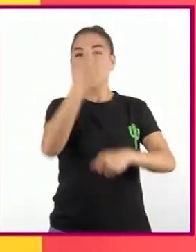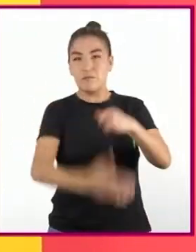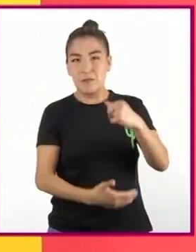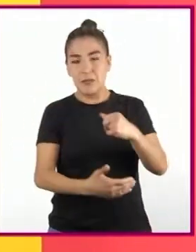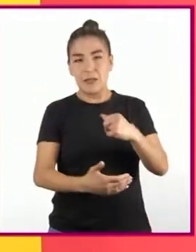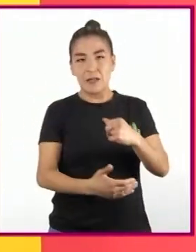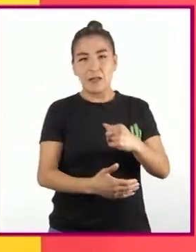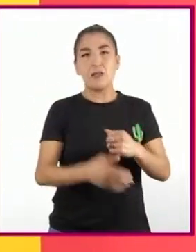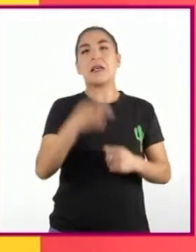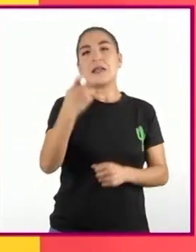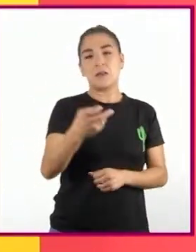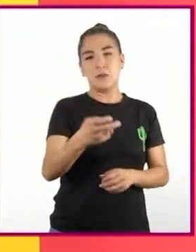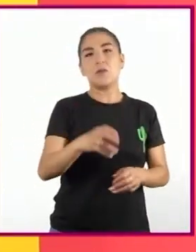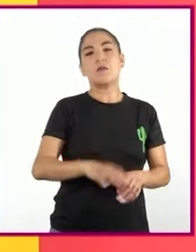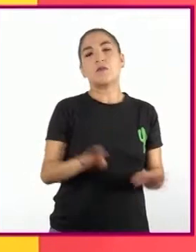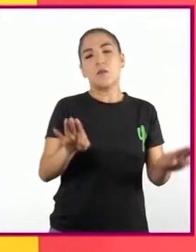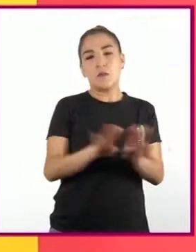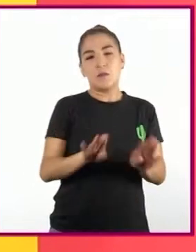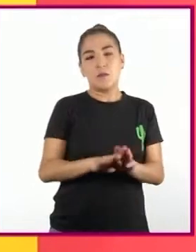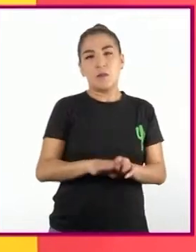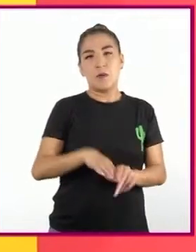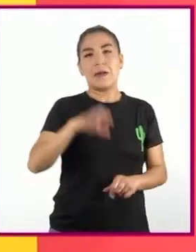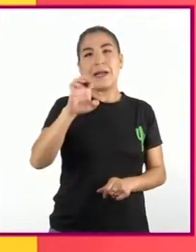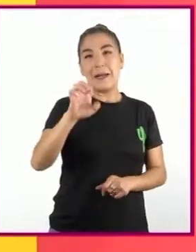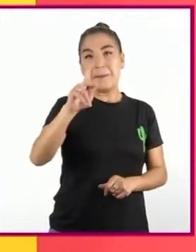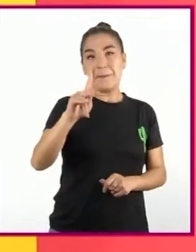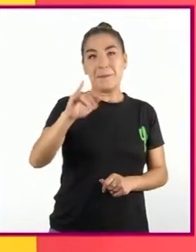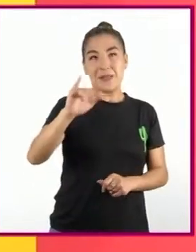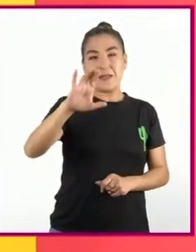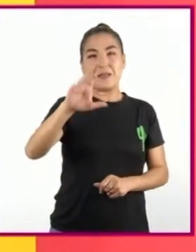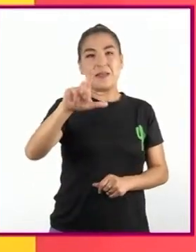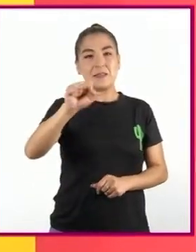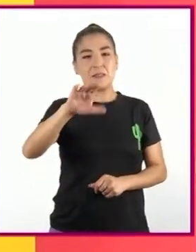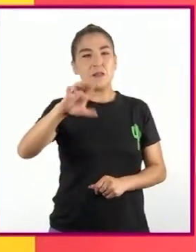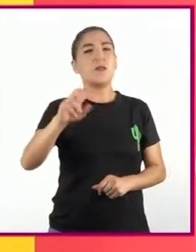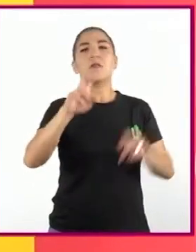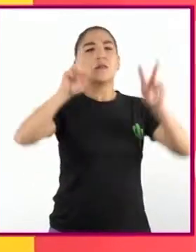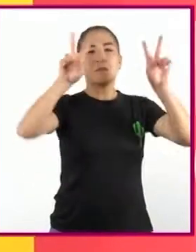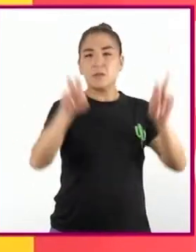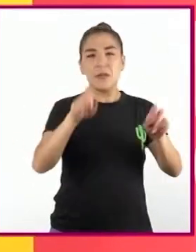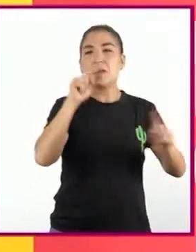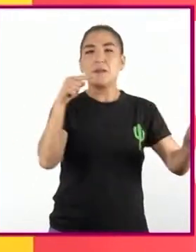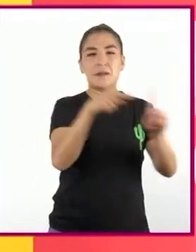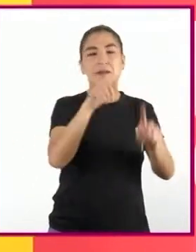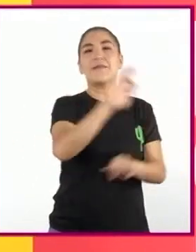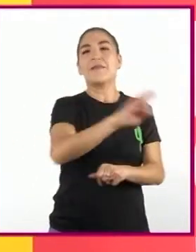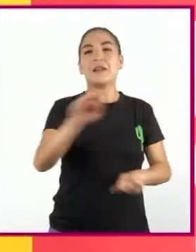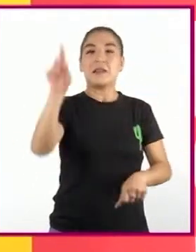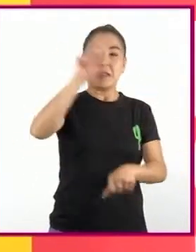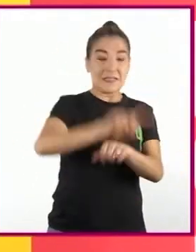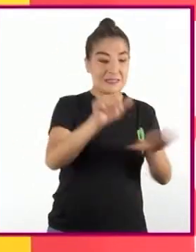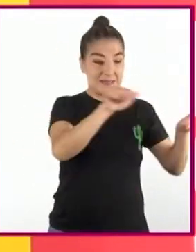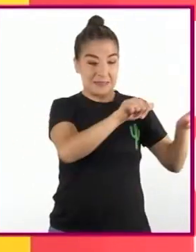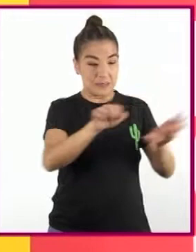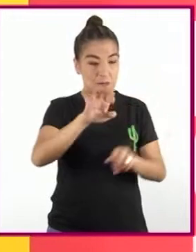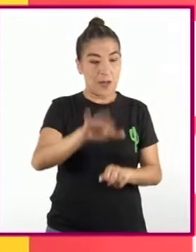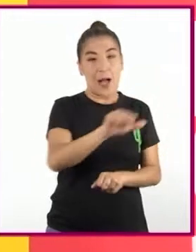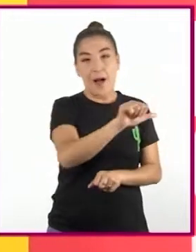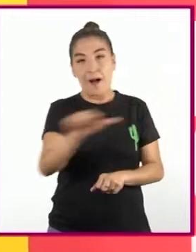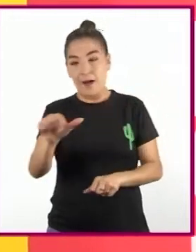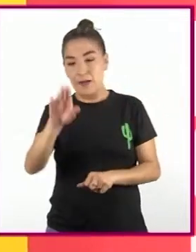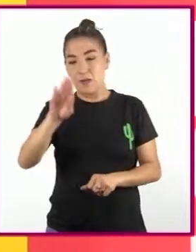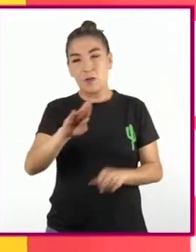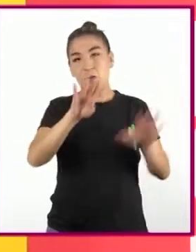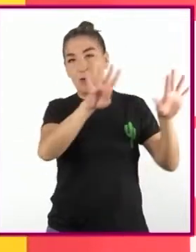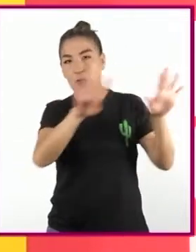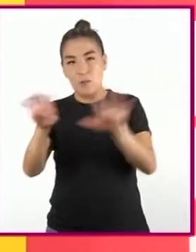y Protoposclásico. El Epiclásico está enmarcado por las fechas extremas del 650 al 900